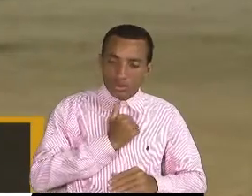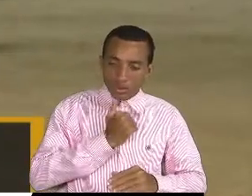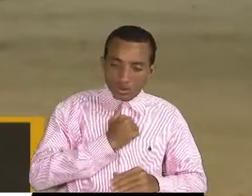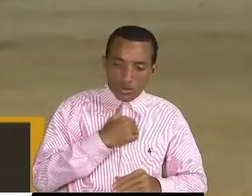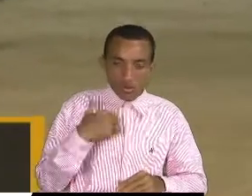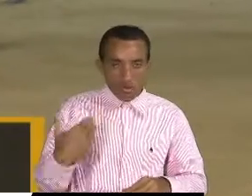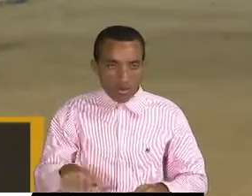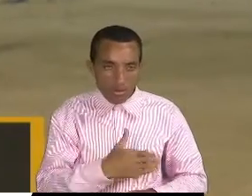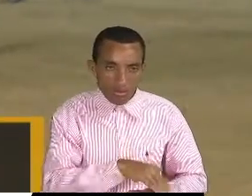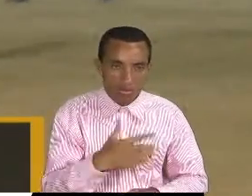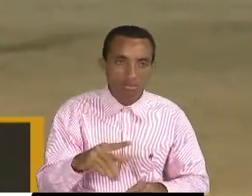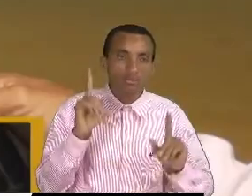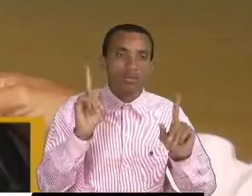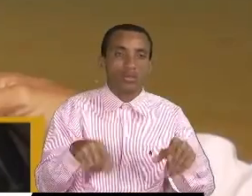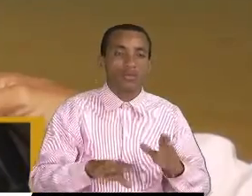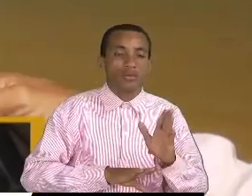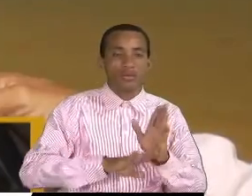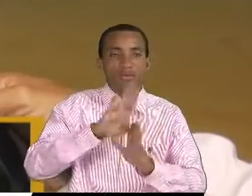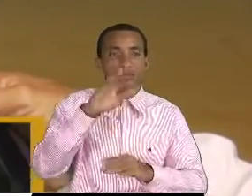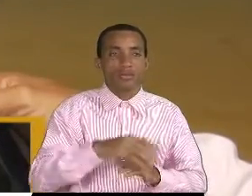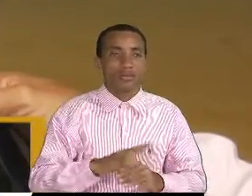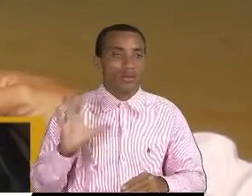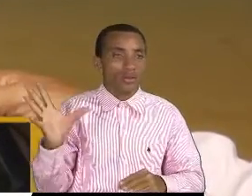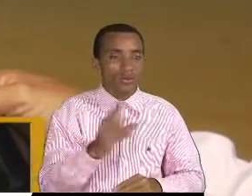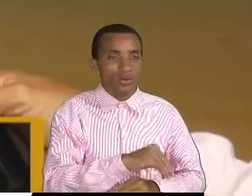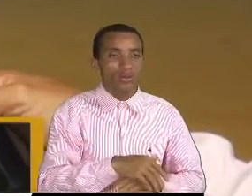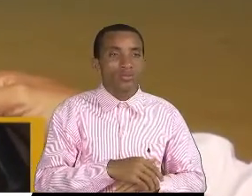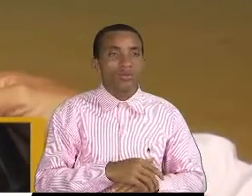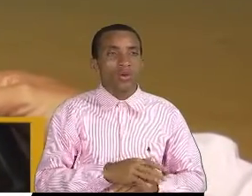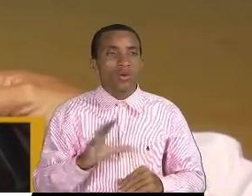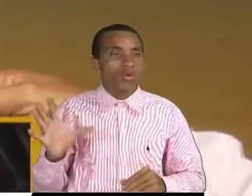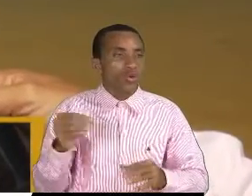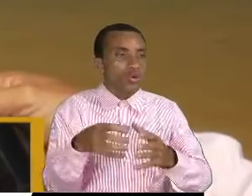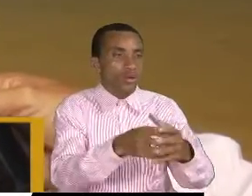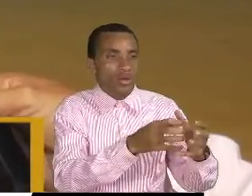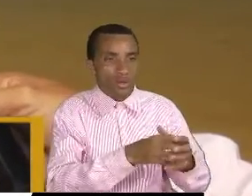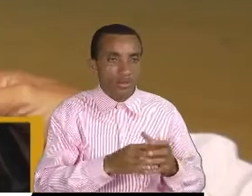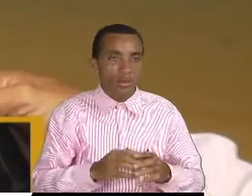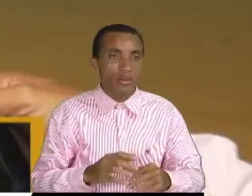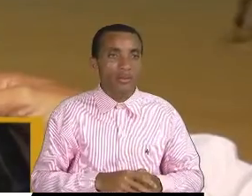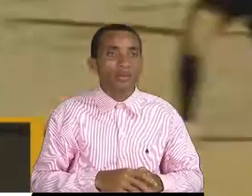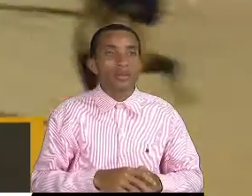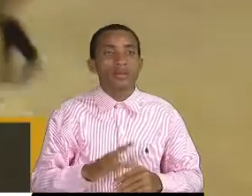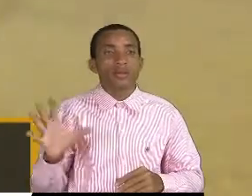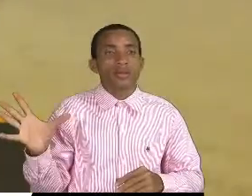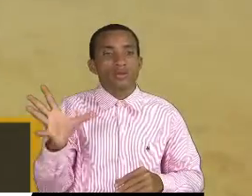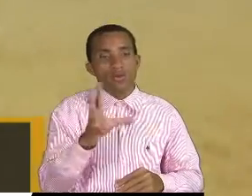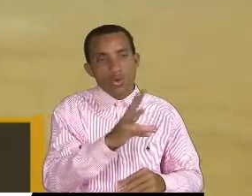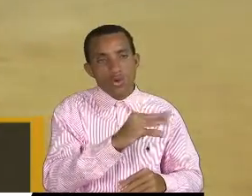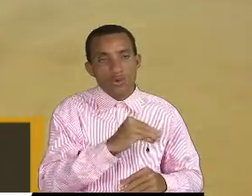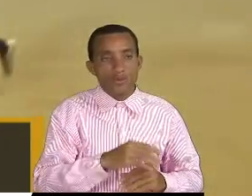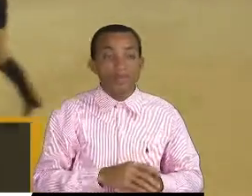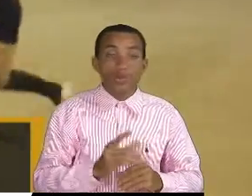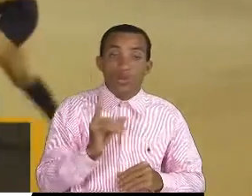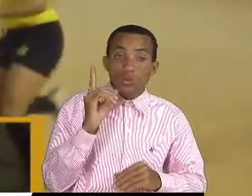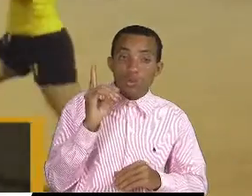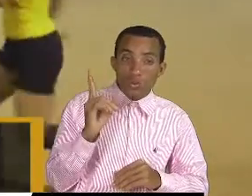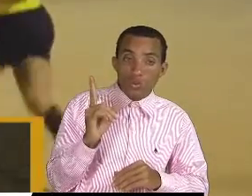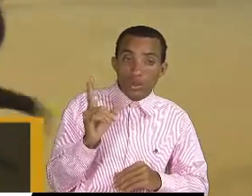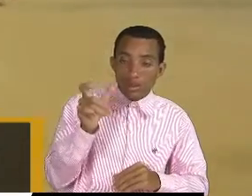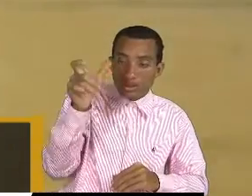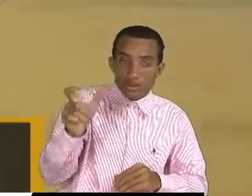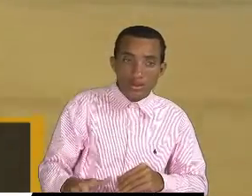pues a disposición de todos los equipos, no solamente de ellas, sino de los equipos que necesiten de la comisión de fútbol. Una de las jugadoras de Fénix ha hablado en